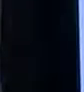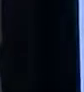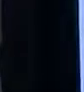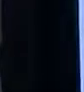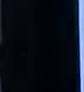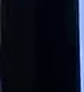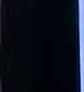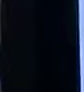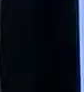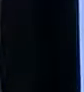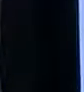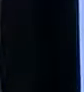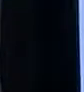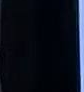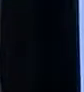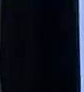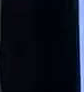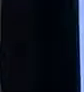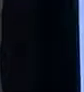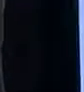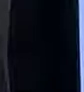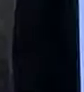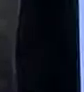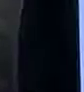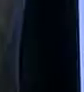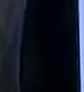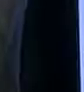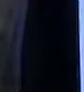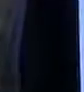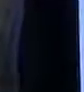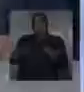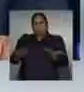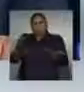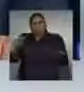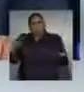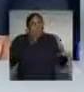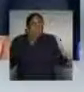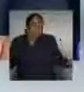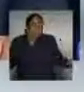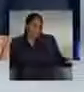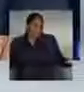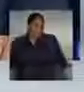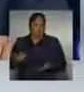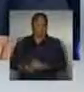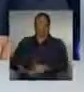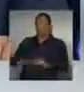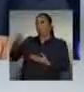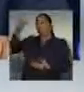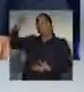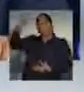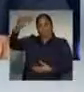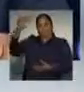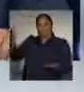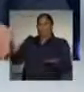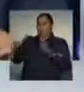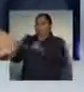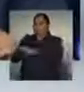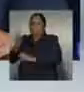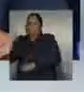debate que se organizó esta noche sin respuesta no adelante por favor el doctor garcía y la corrupción